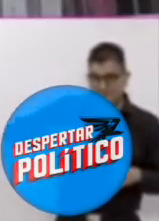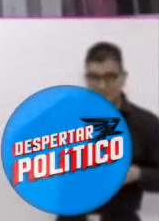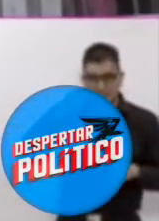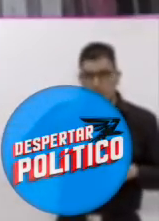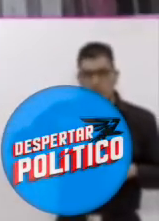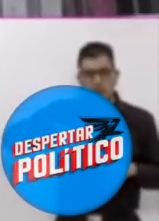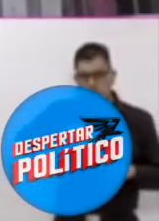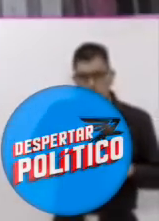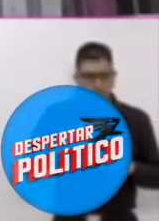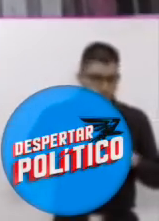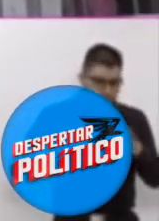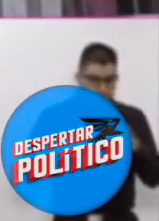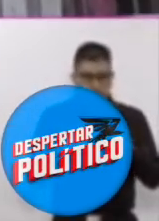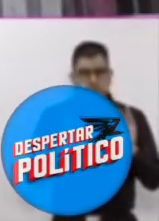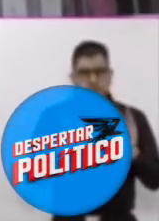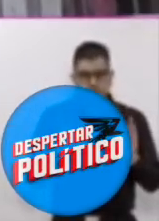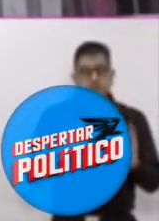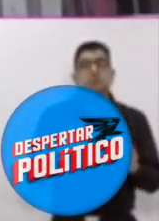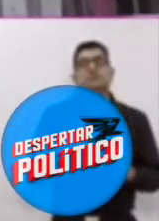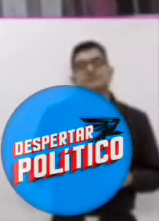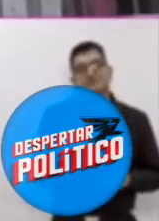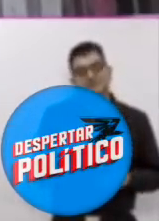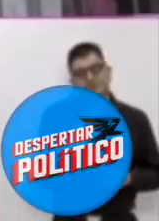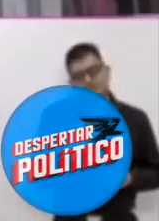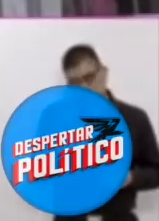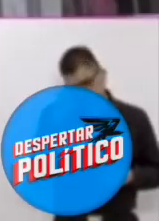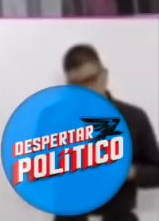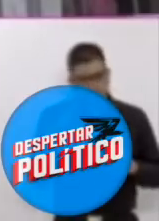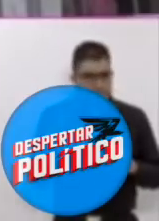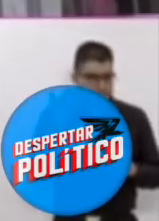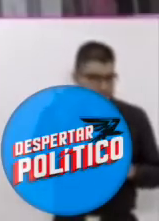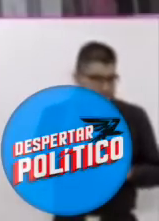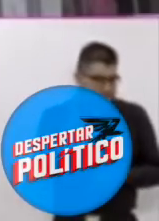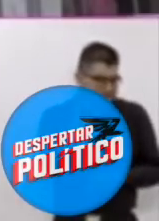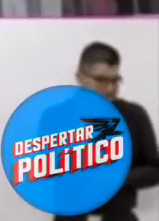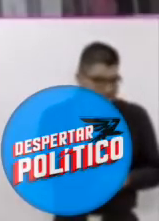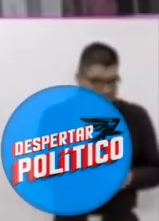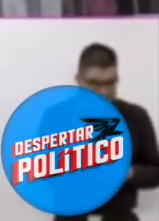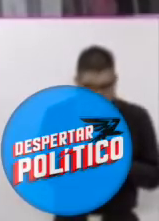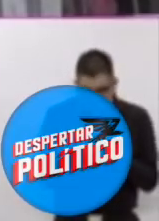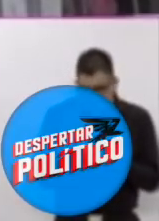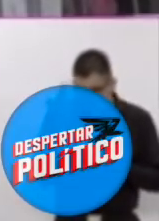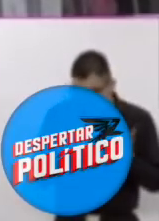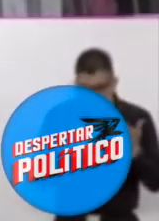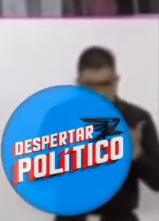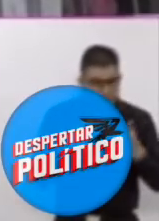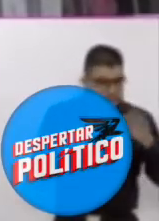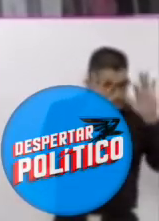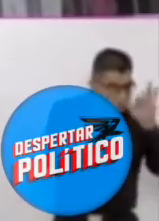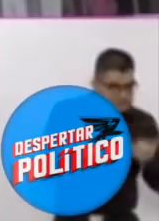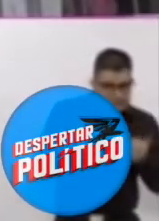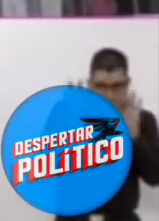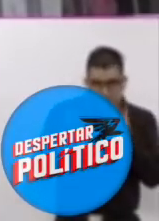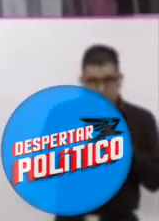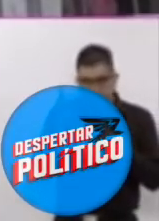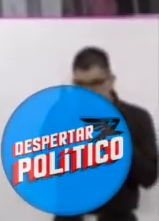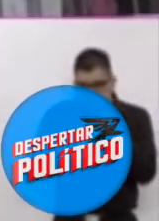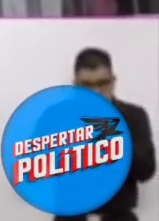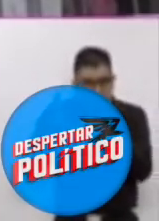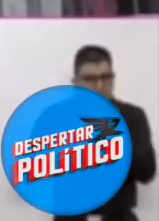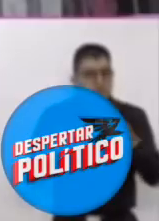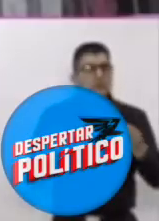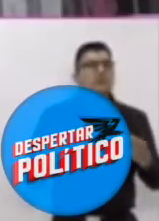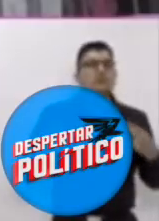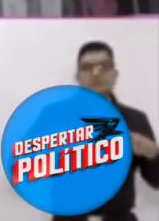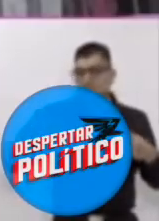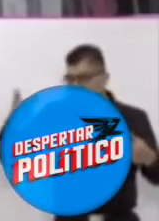se llegó se tumbó en muy poco tiempo también para poder formular la base de datos de los cruces y los